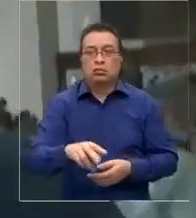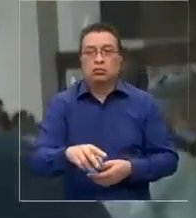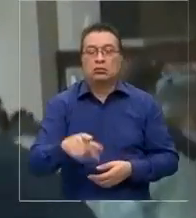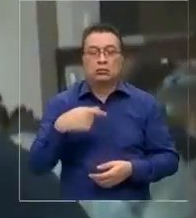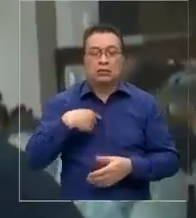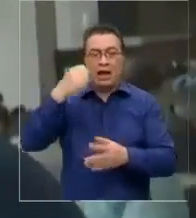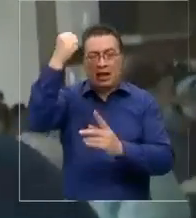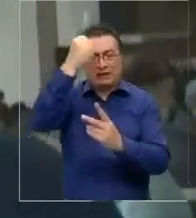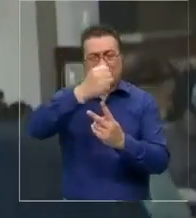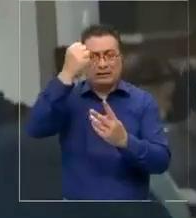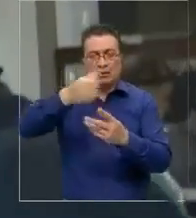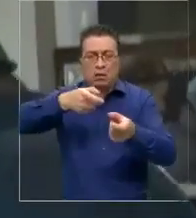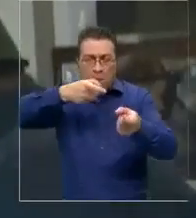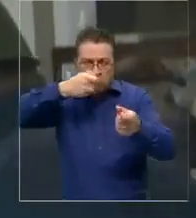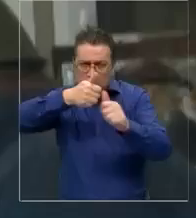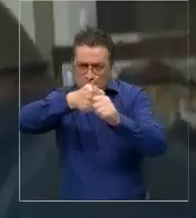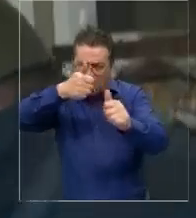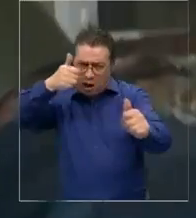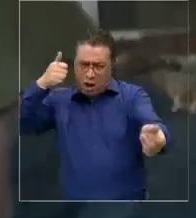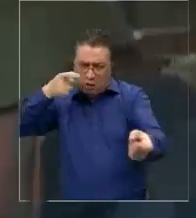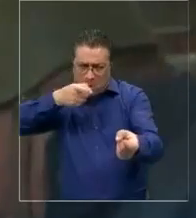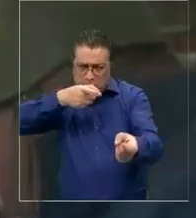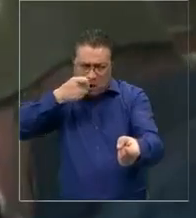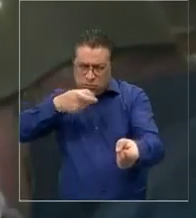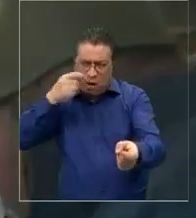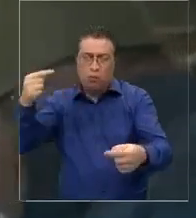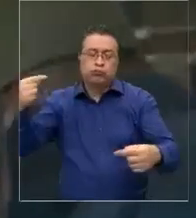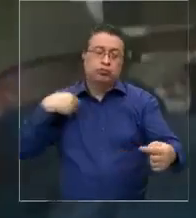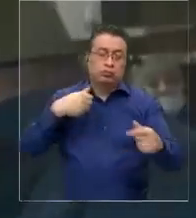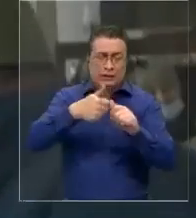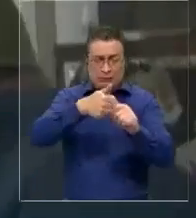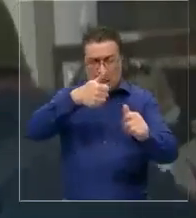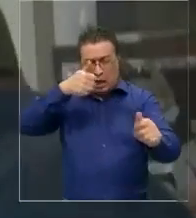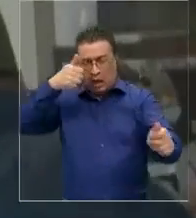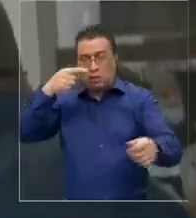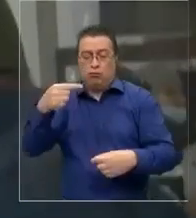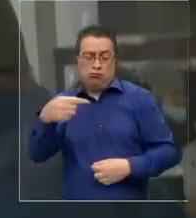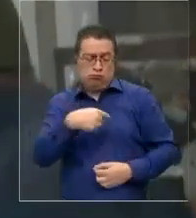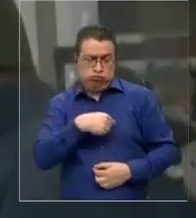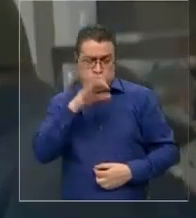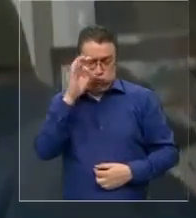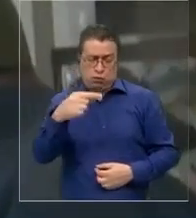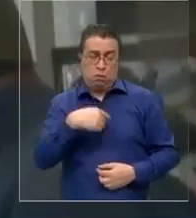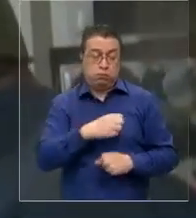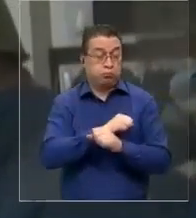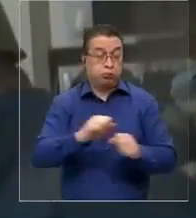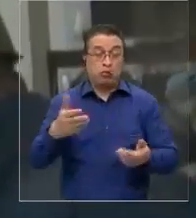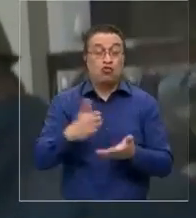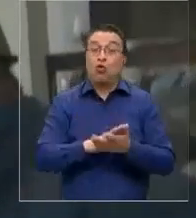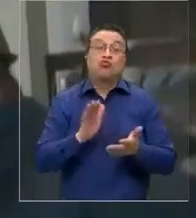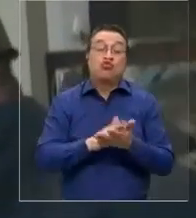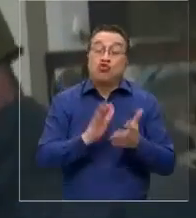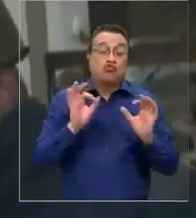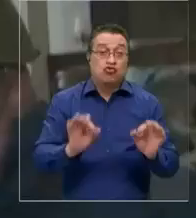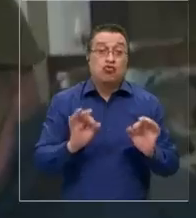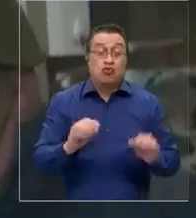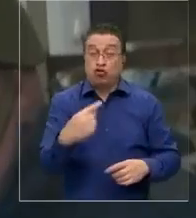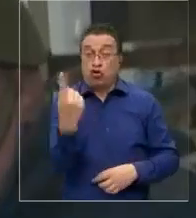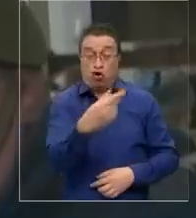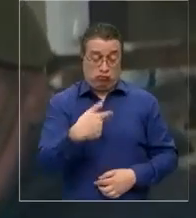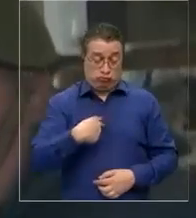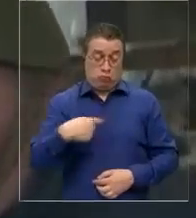Fueron asesinadas con francotiradores con balas de metal, disparadas directamente al corazón. Son disparos a matar.